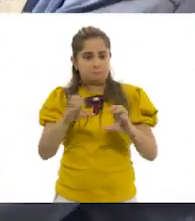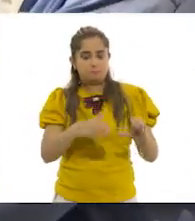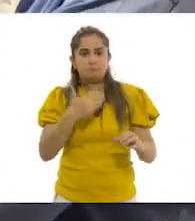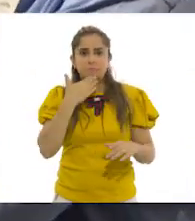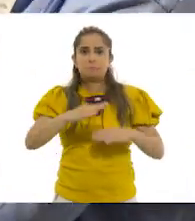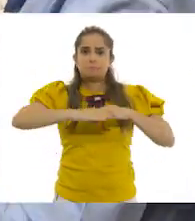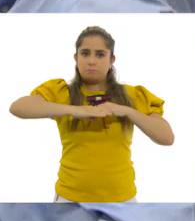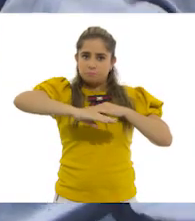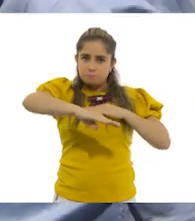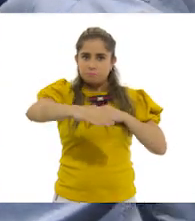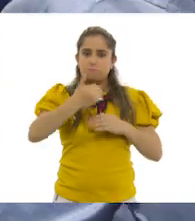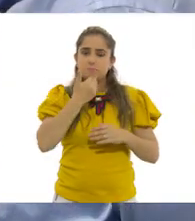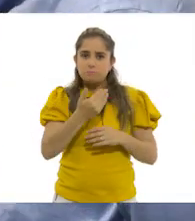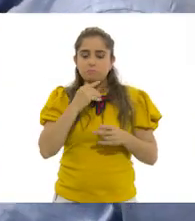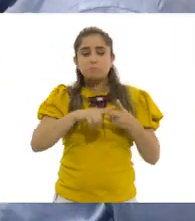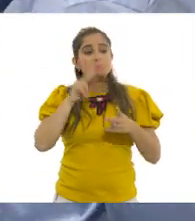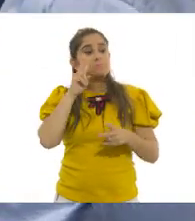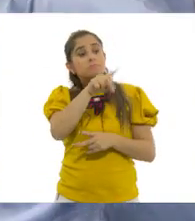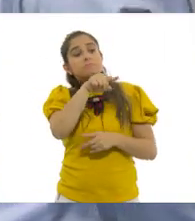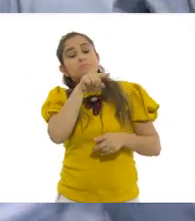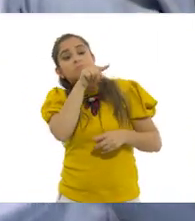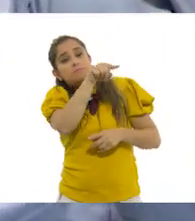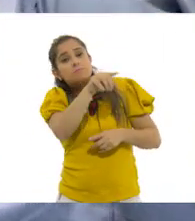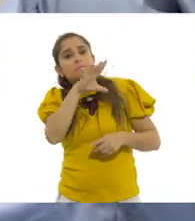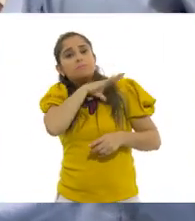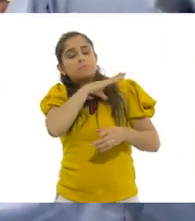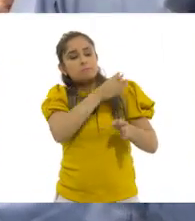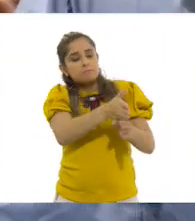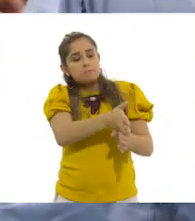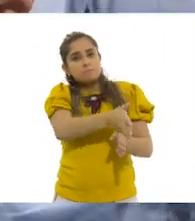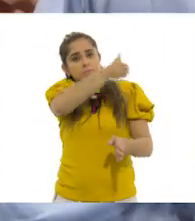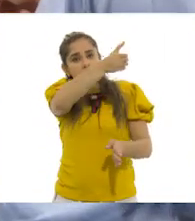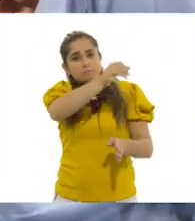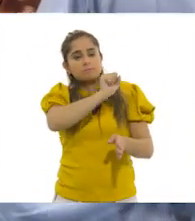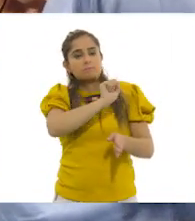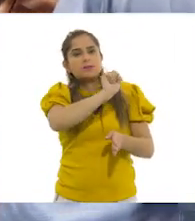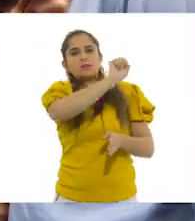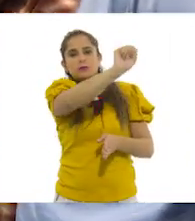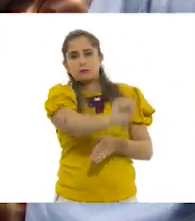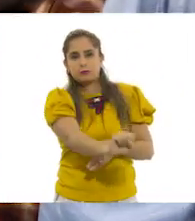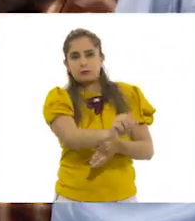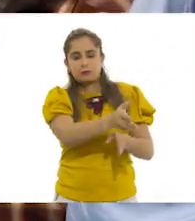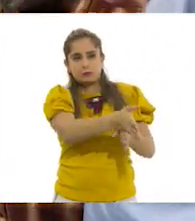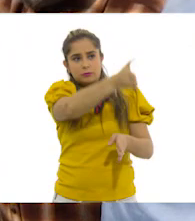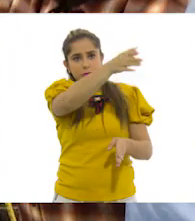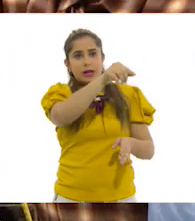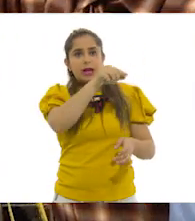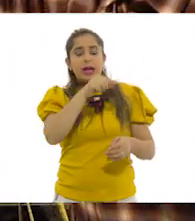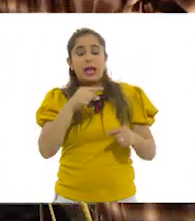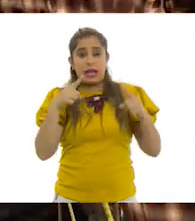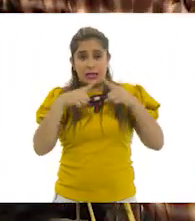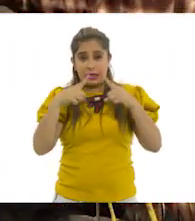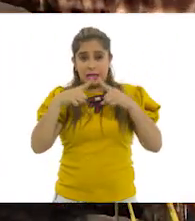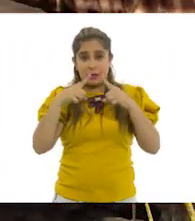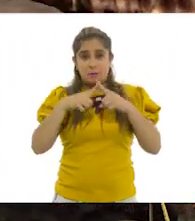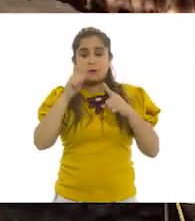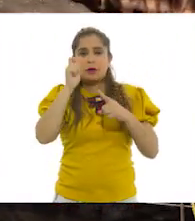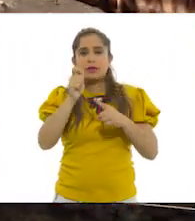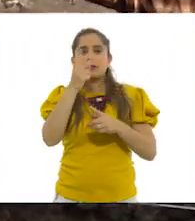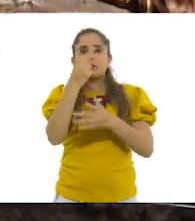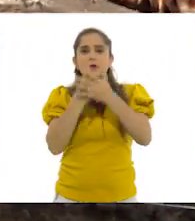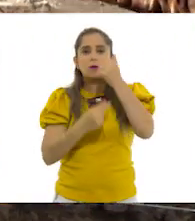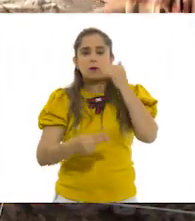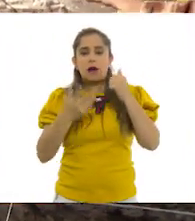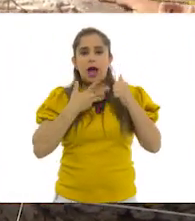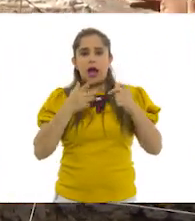piso y al fondo se alcanza a ver un muro vertical que va hacia el sur, ¿no? El templo en sí es mixto, es una